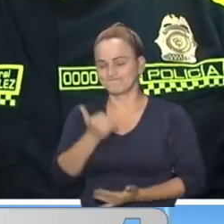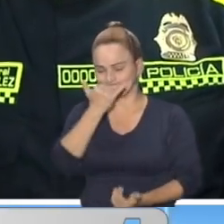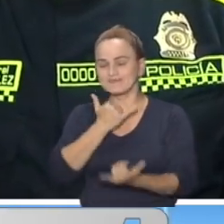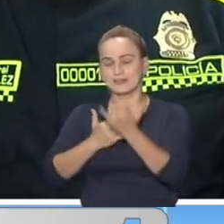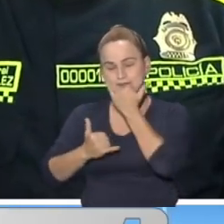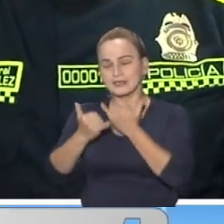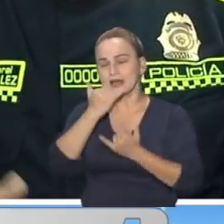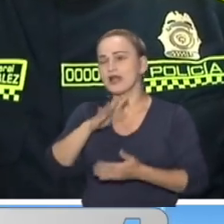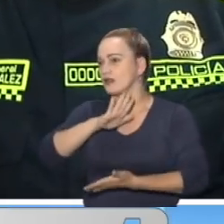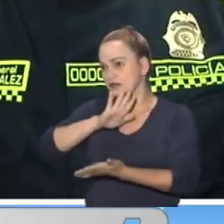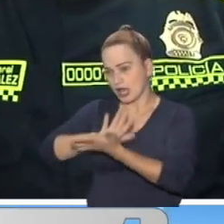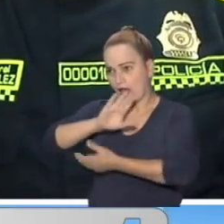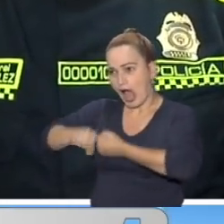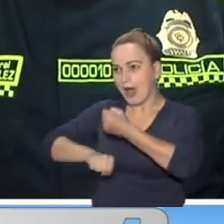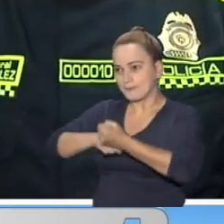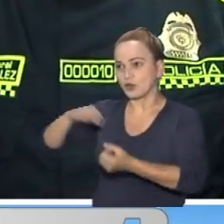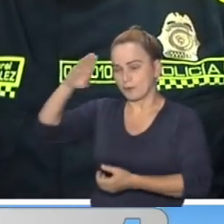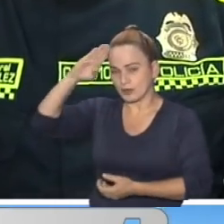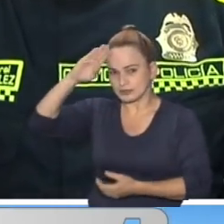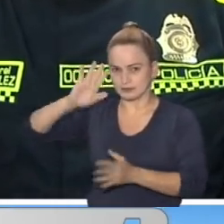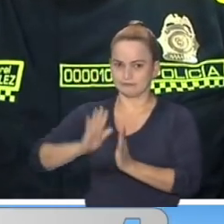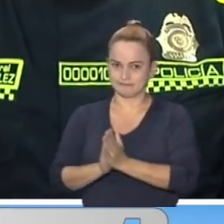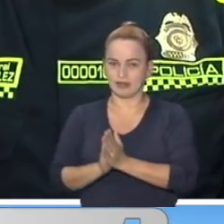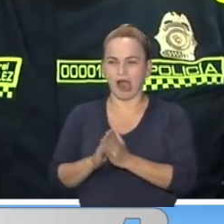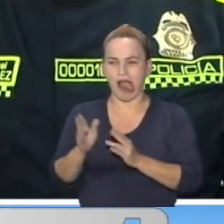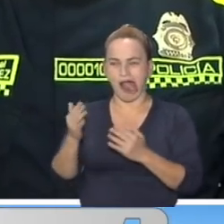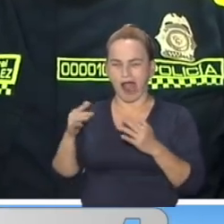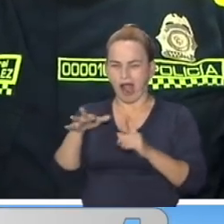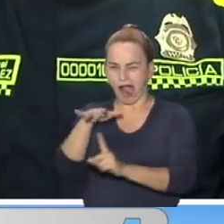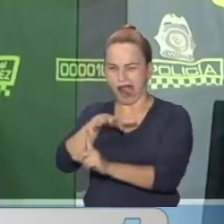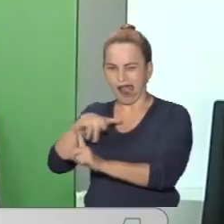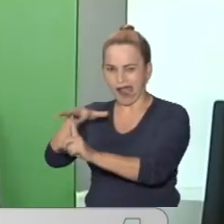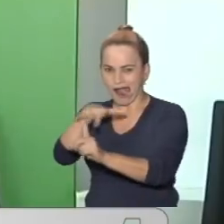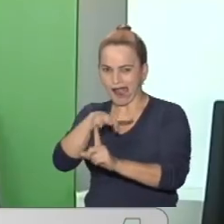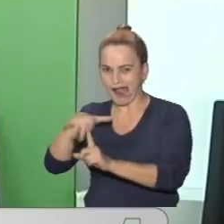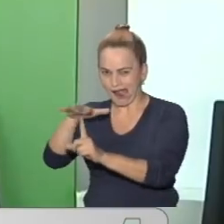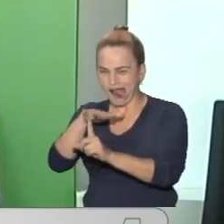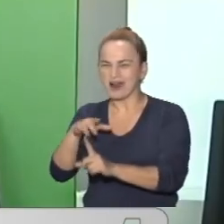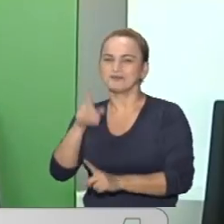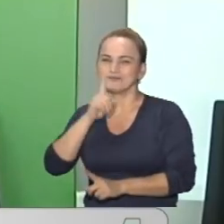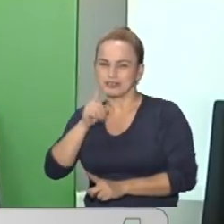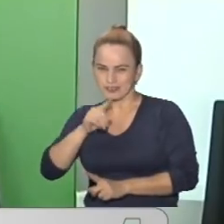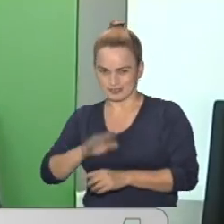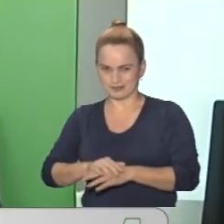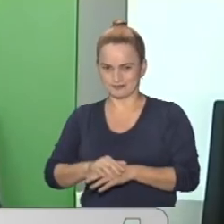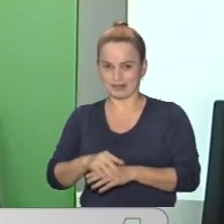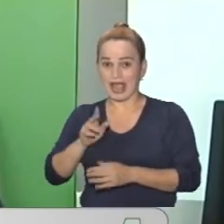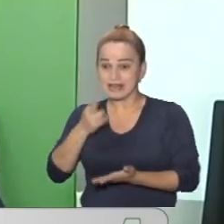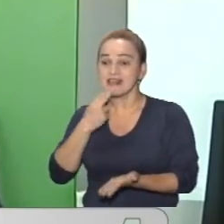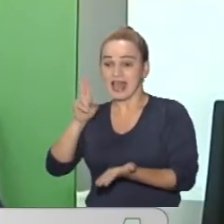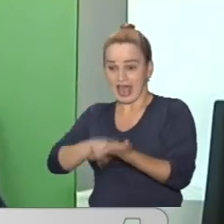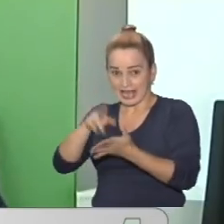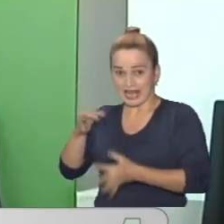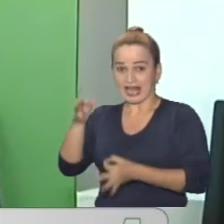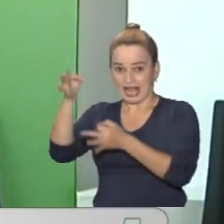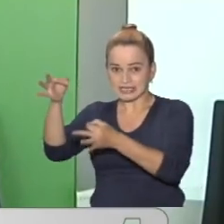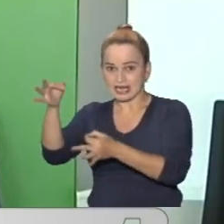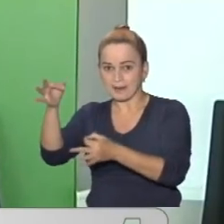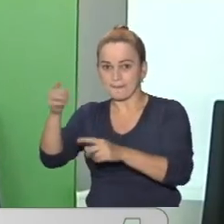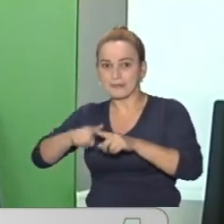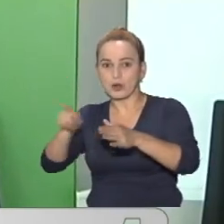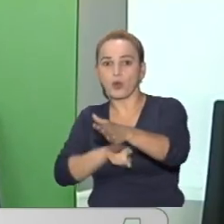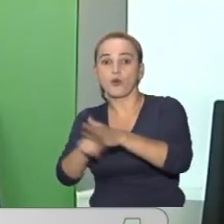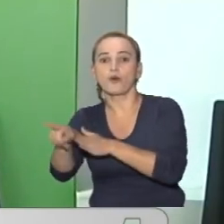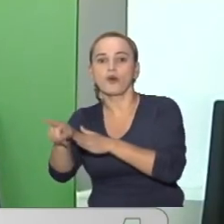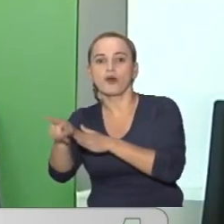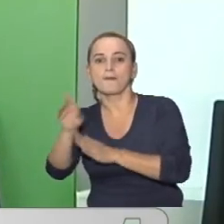autoridad. Fue un sofisma de distracción que estaba utilizando, porque él genera la carta pero inmediatamente huye de